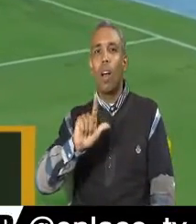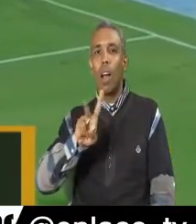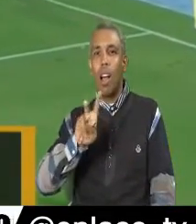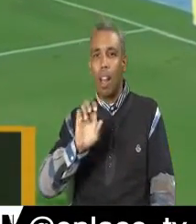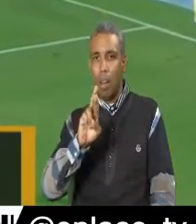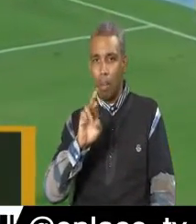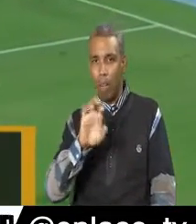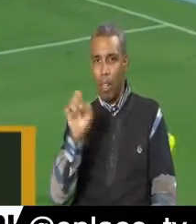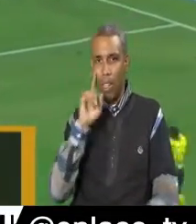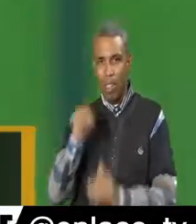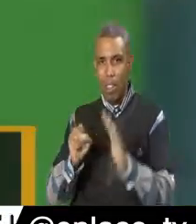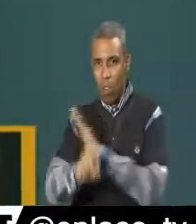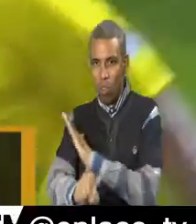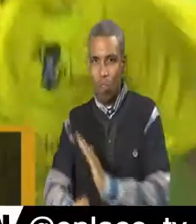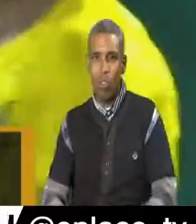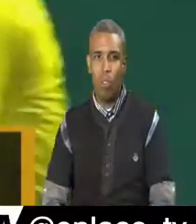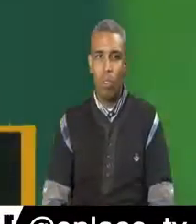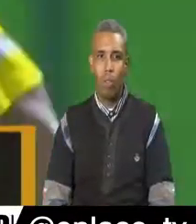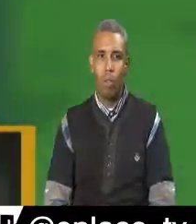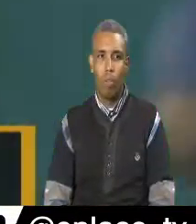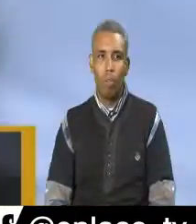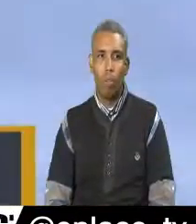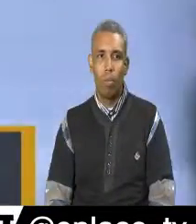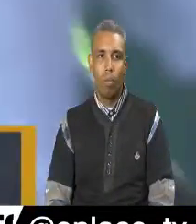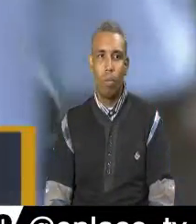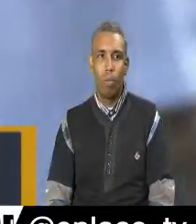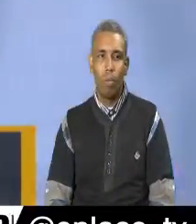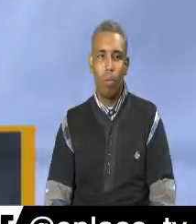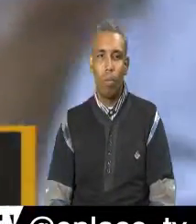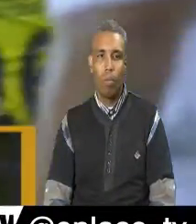victoria a Alianza Petrolera.